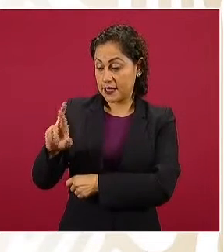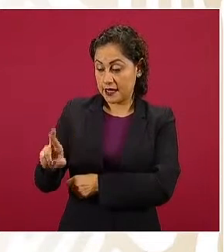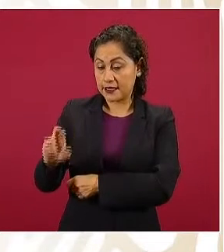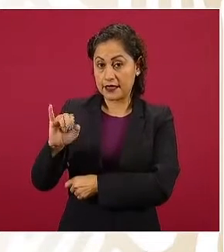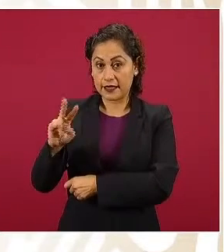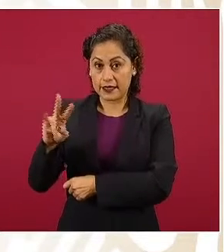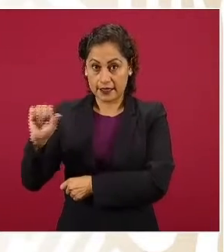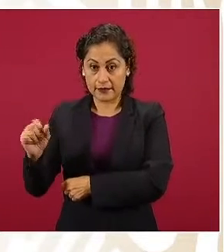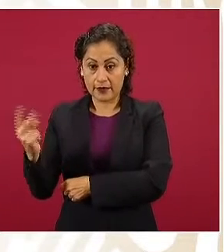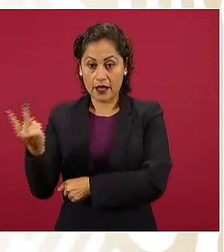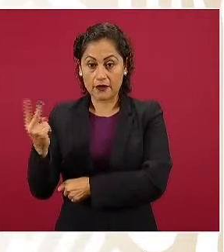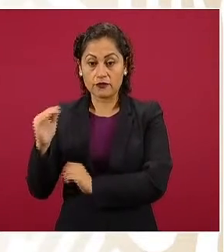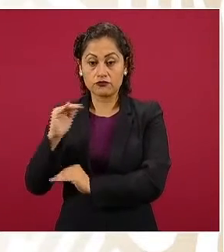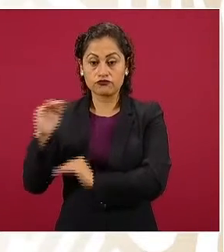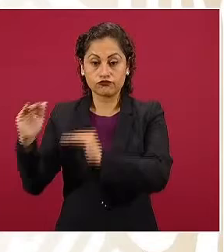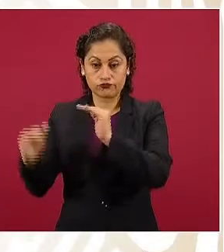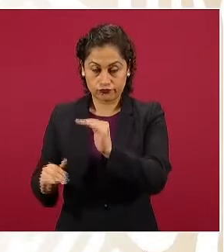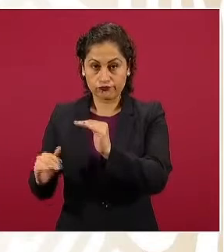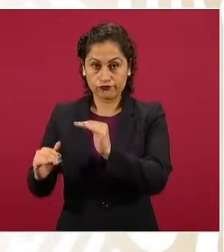30